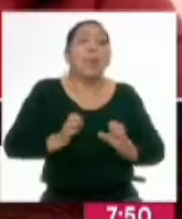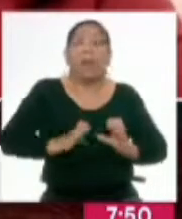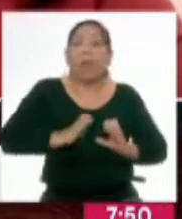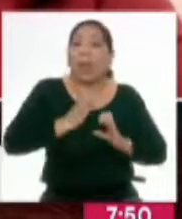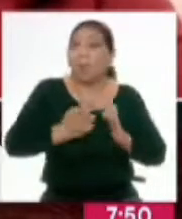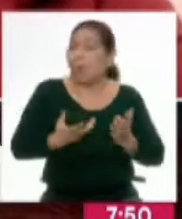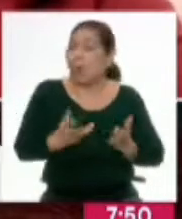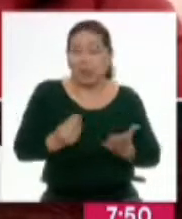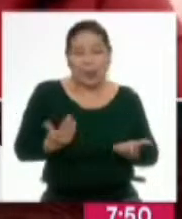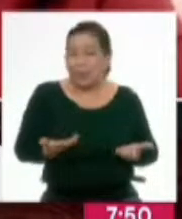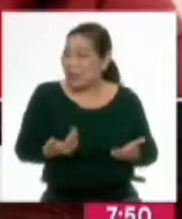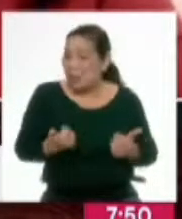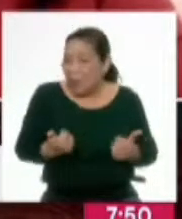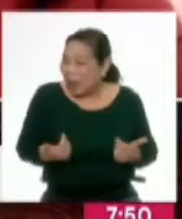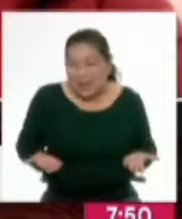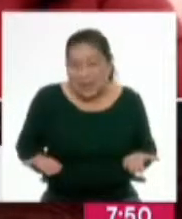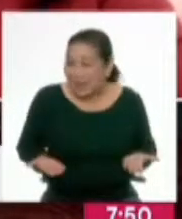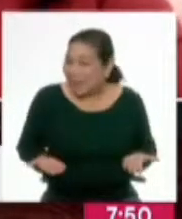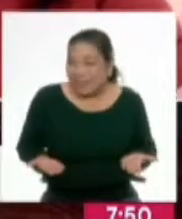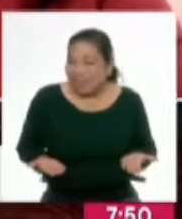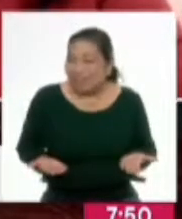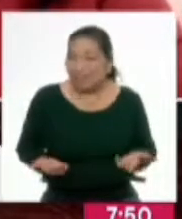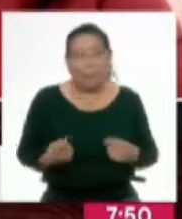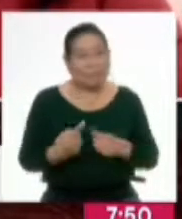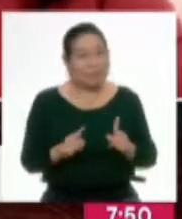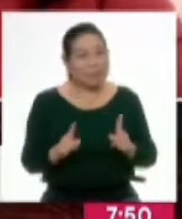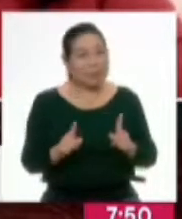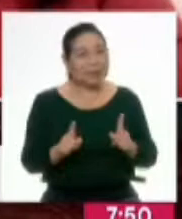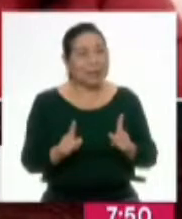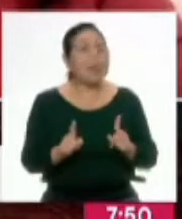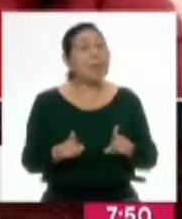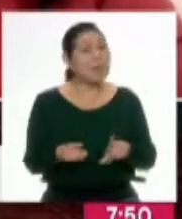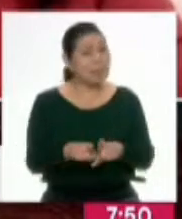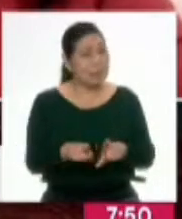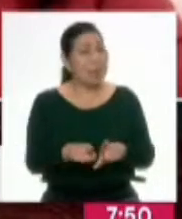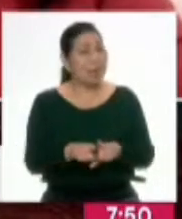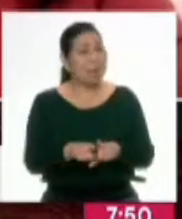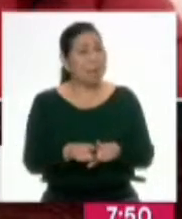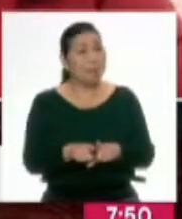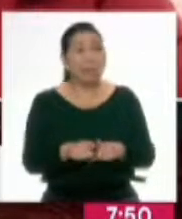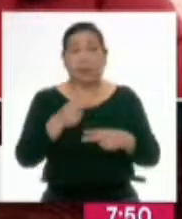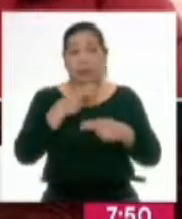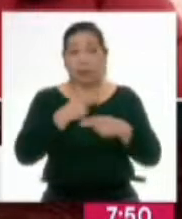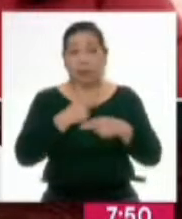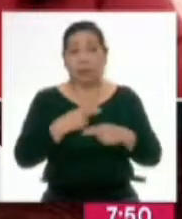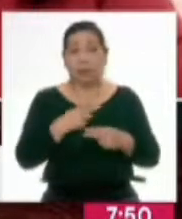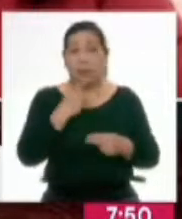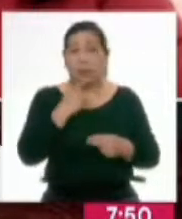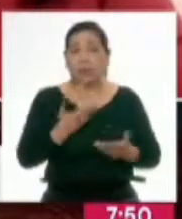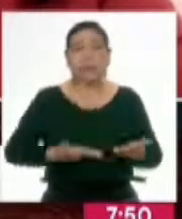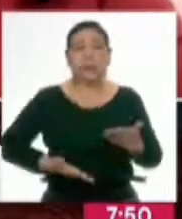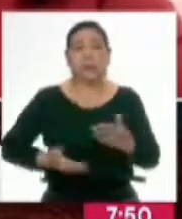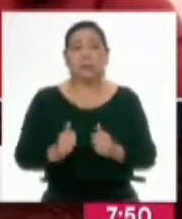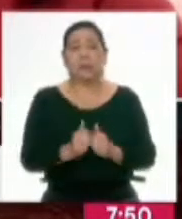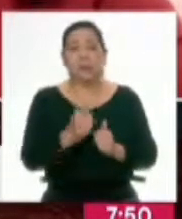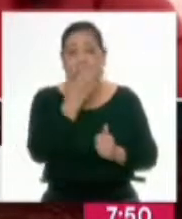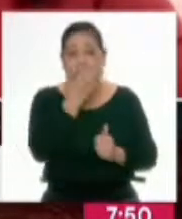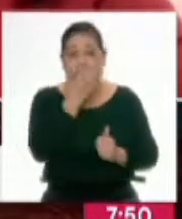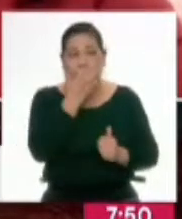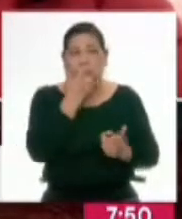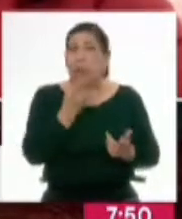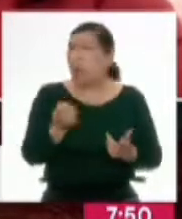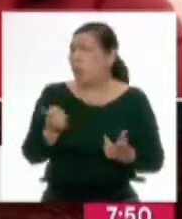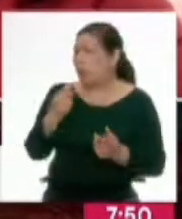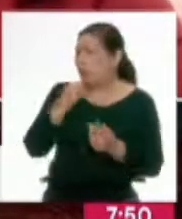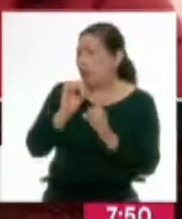emociones que no son saludables, y eso va a repercutir también en un estado físico que no es saludable. Eso hay